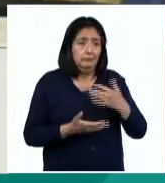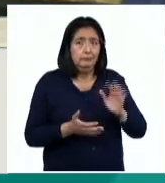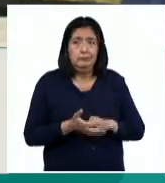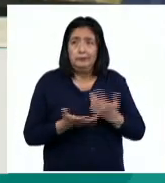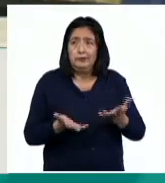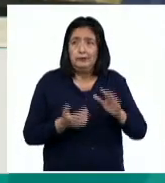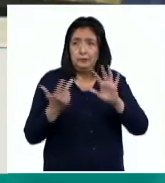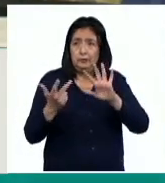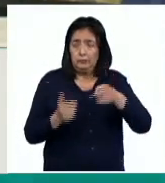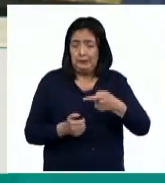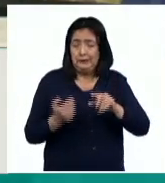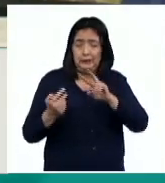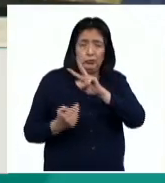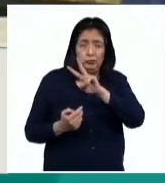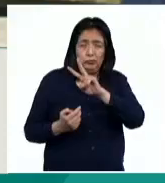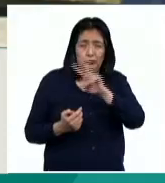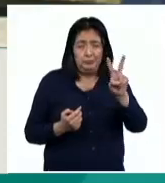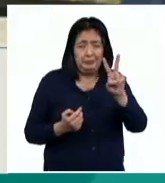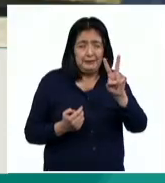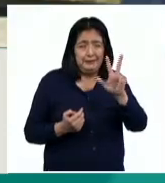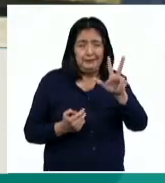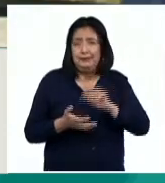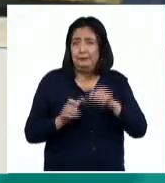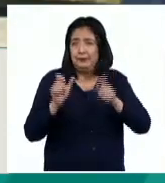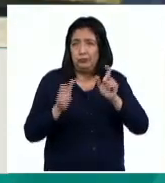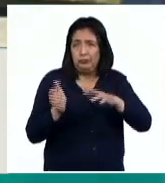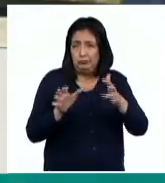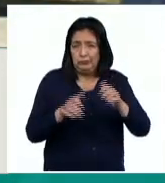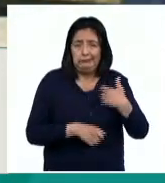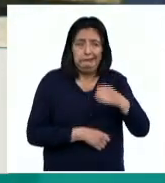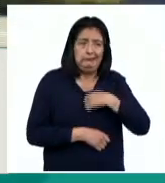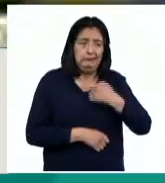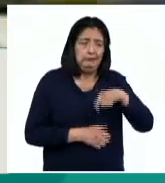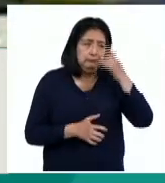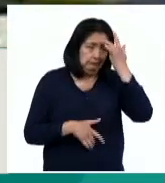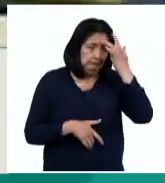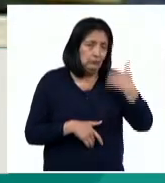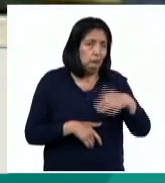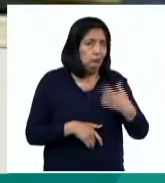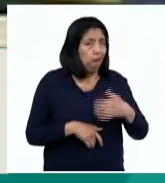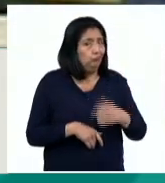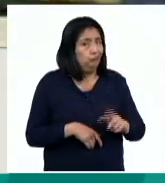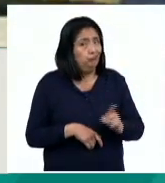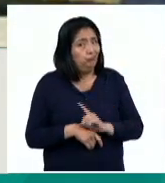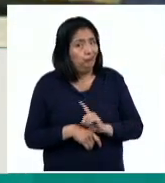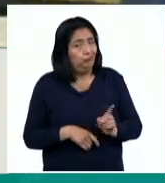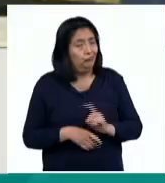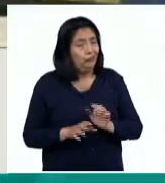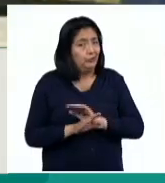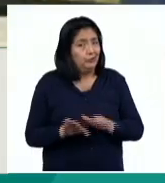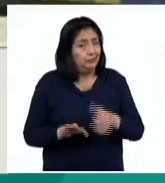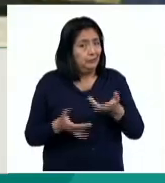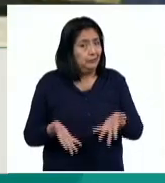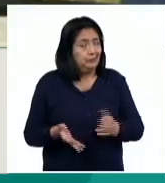a los 8.223 fallecidos, lamentablemente, por esta enfermedad. Las cosas están lejos de acabarse aquí, y